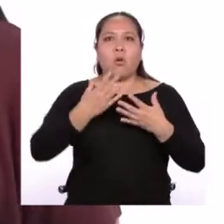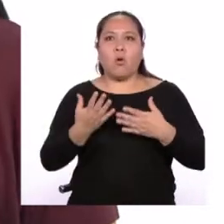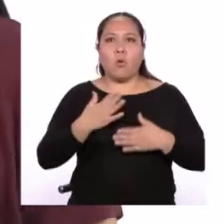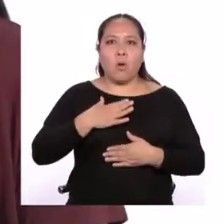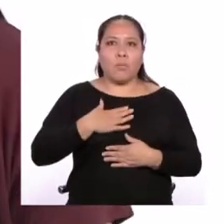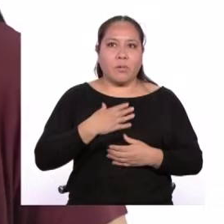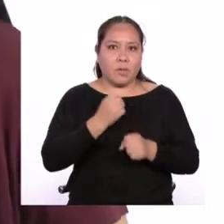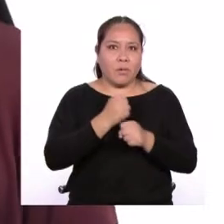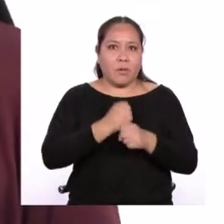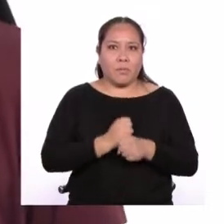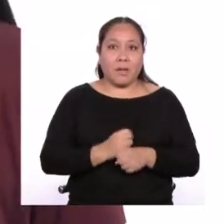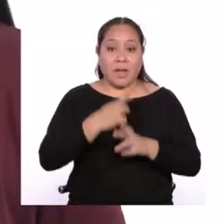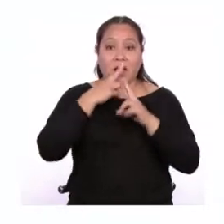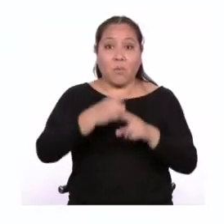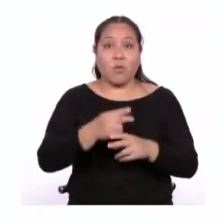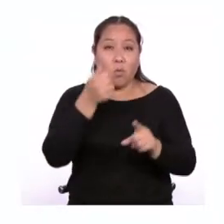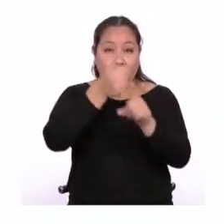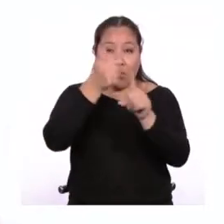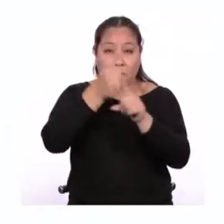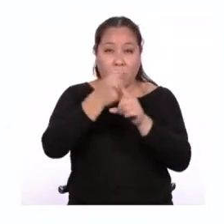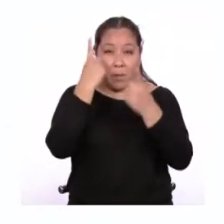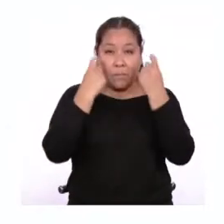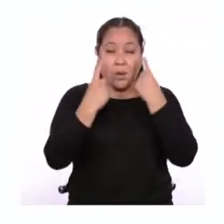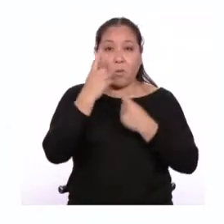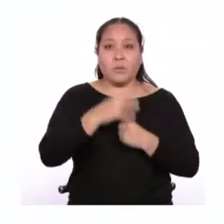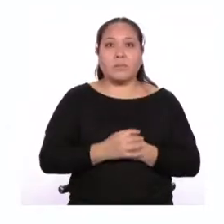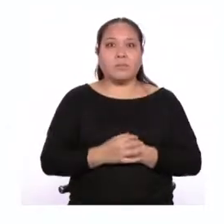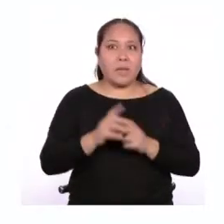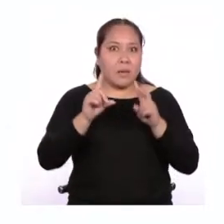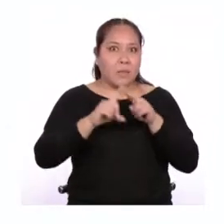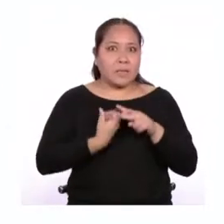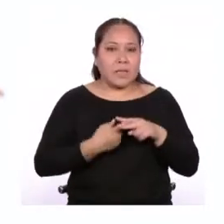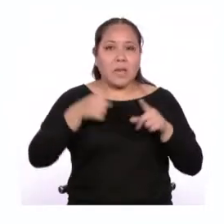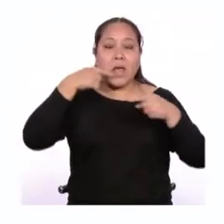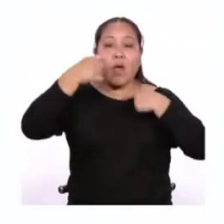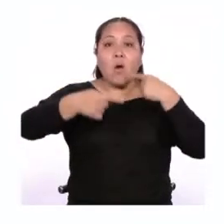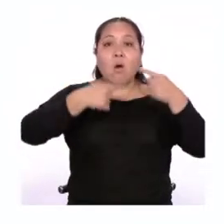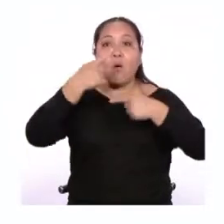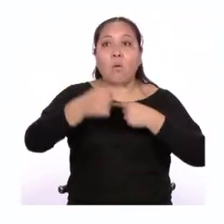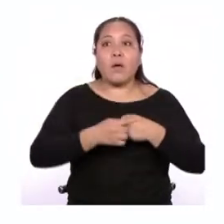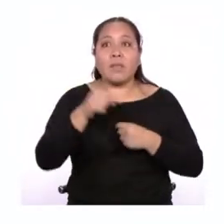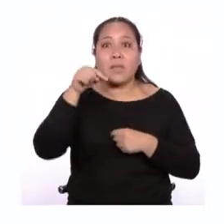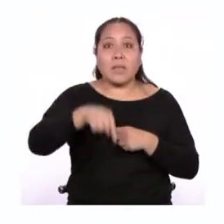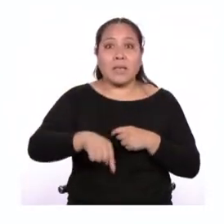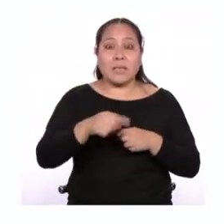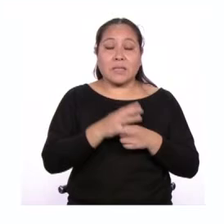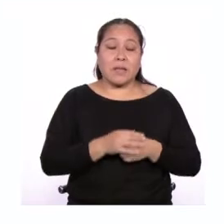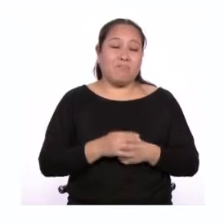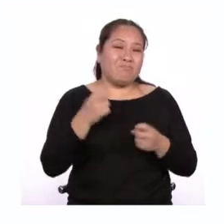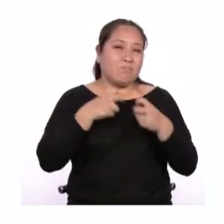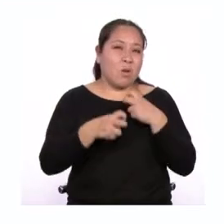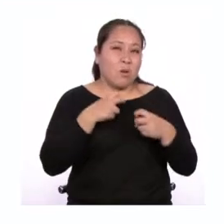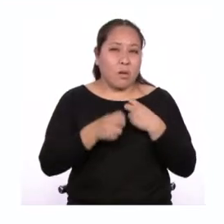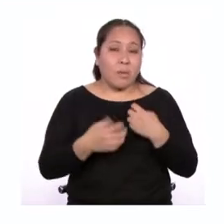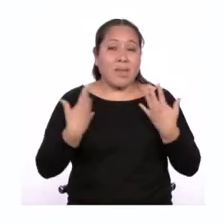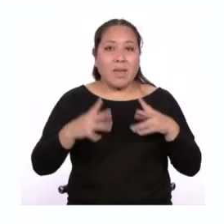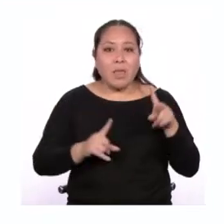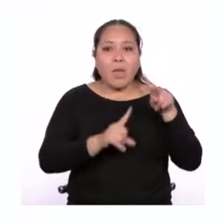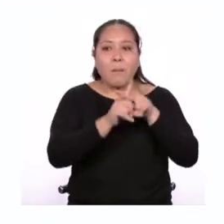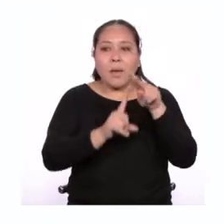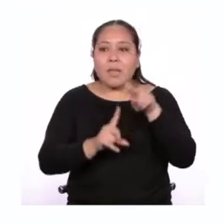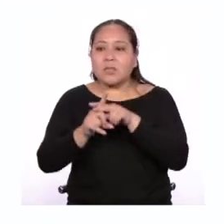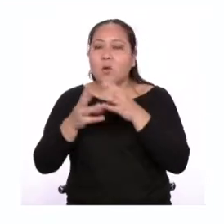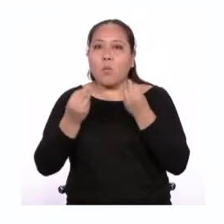así respondas tus propias preguntas. Para comenzar, les cuento que debido a la situación que estamos viviendo, han salido muchas notas sobre